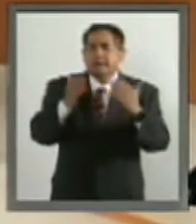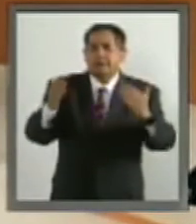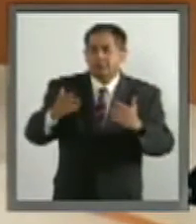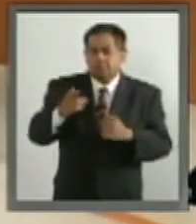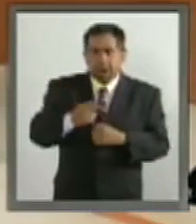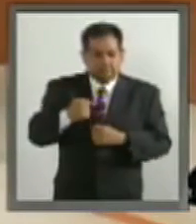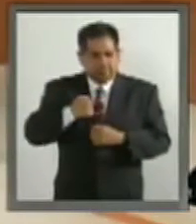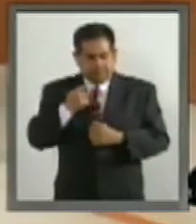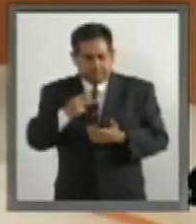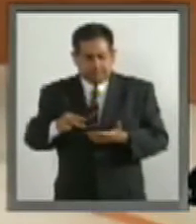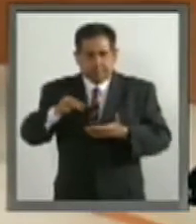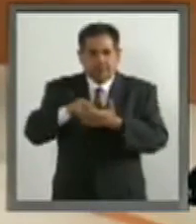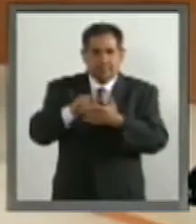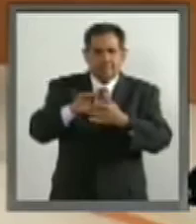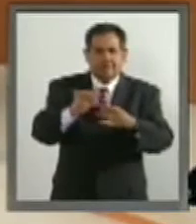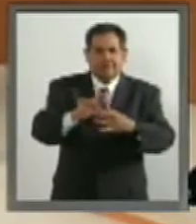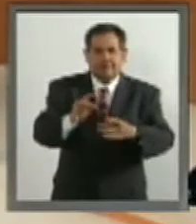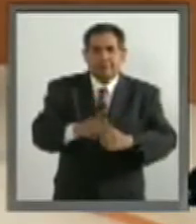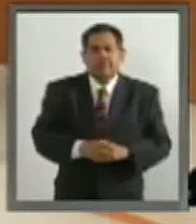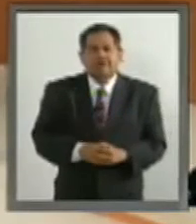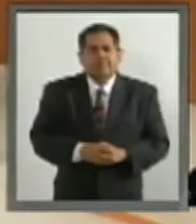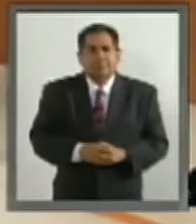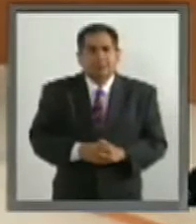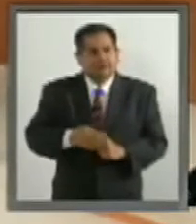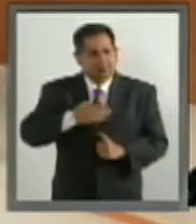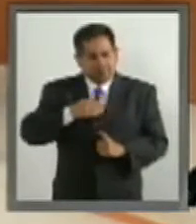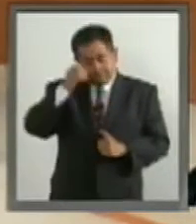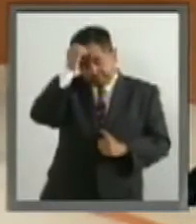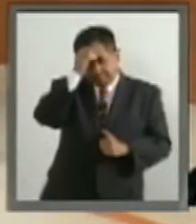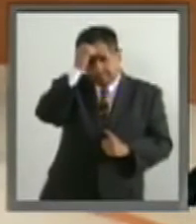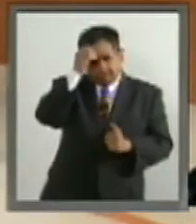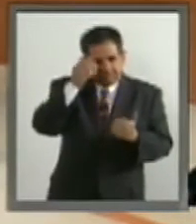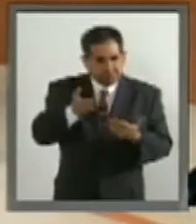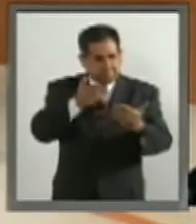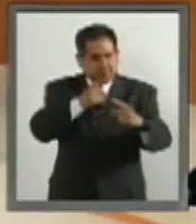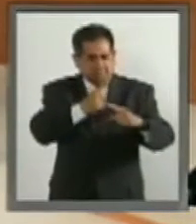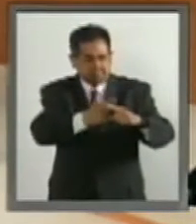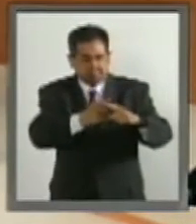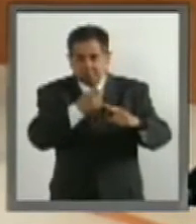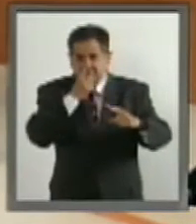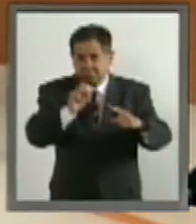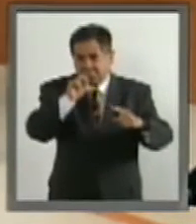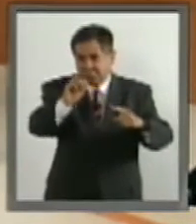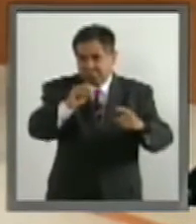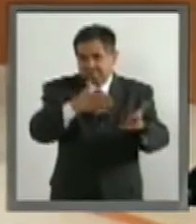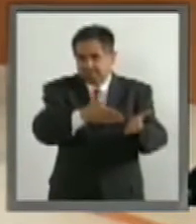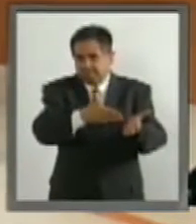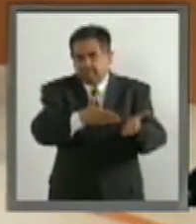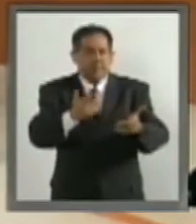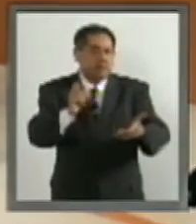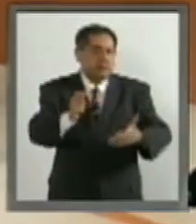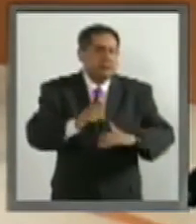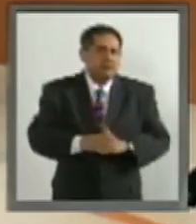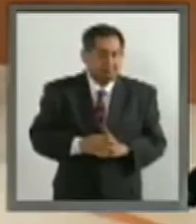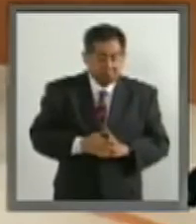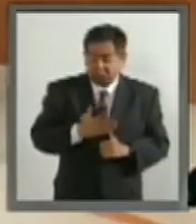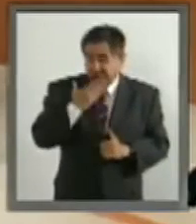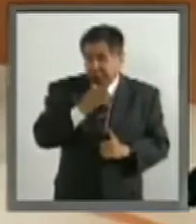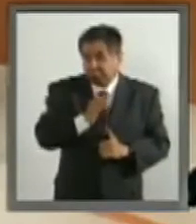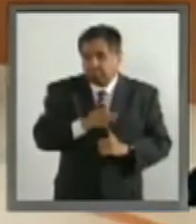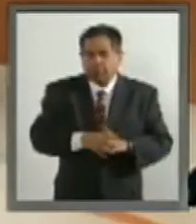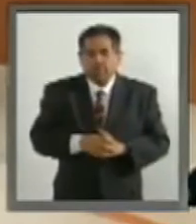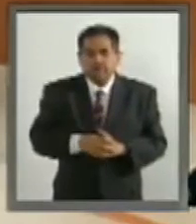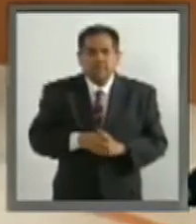pasar dar mi opinión favorable a la pertinencia, en primer lugar, de que